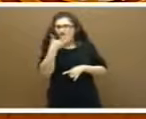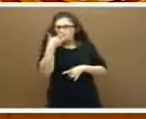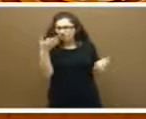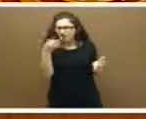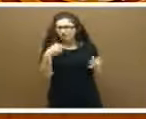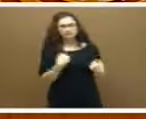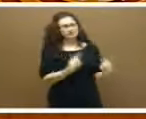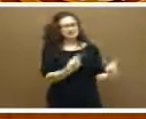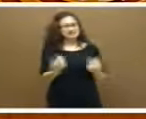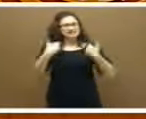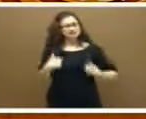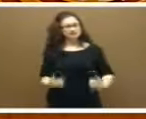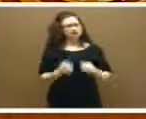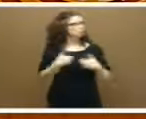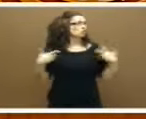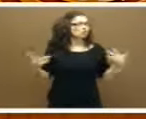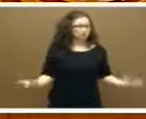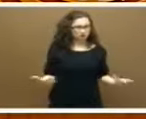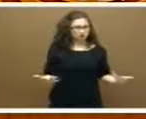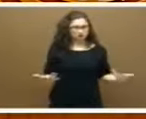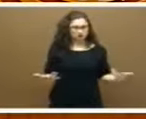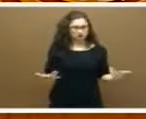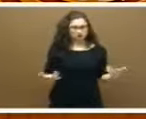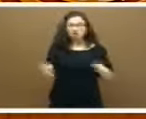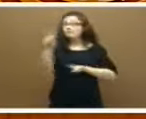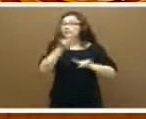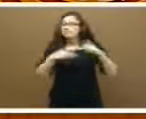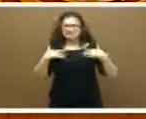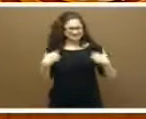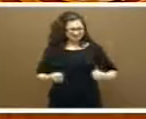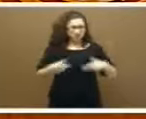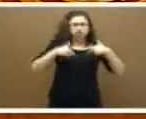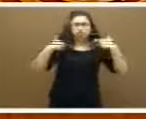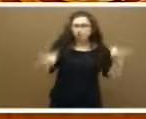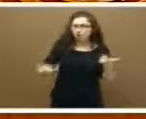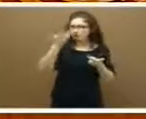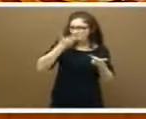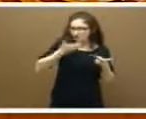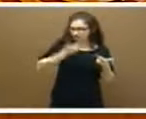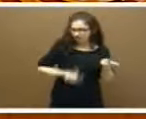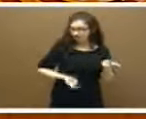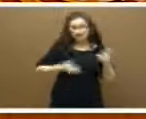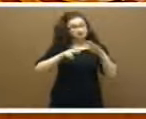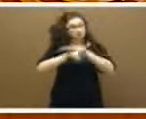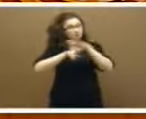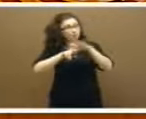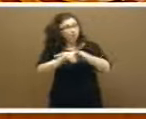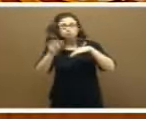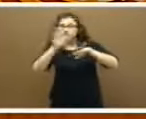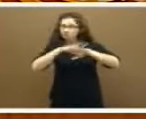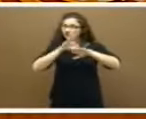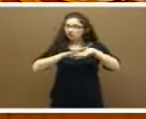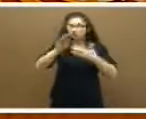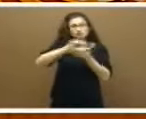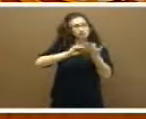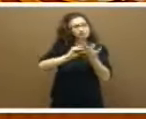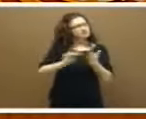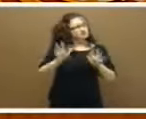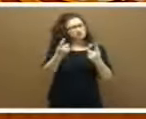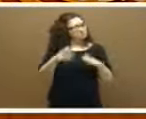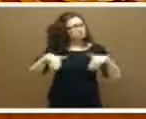de salud, cuáles son sus problemas de salud, los recursos que necesitan para hacer frente a esos